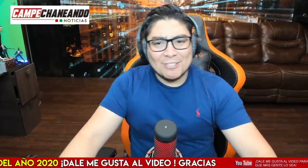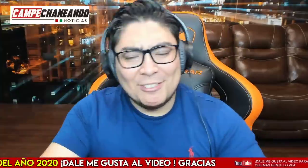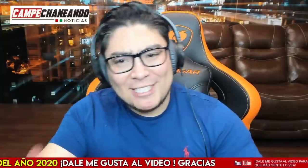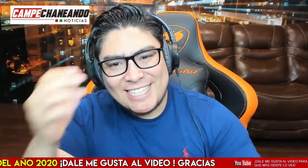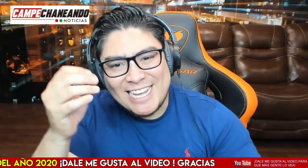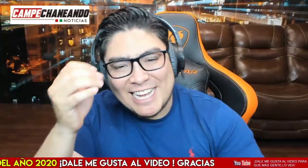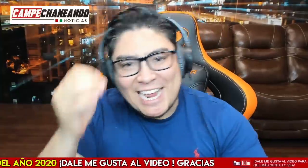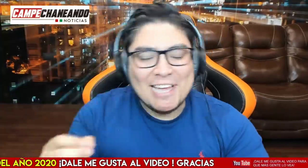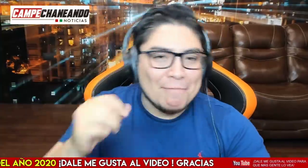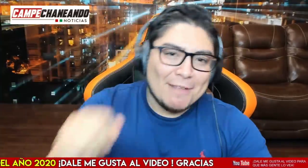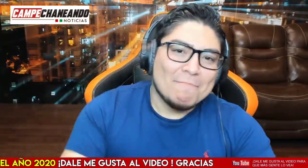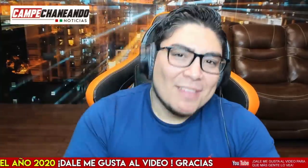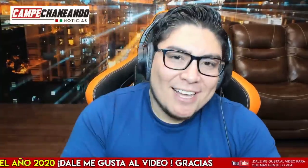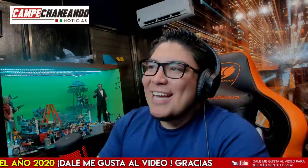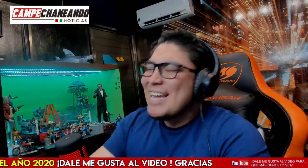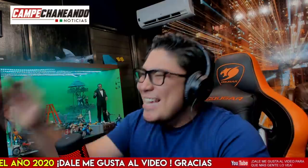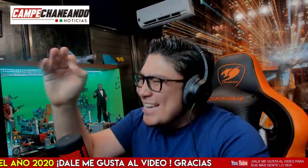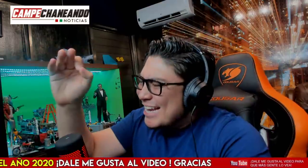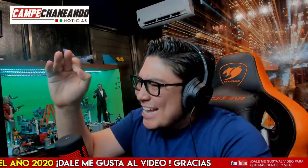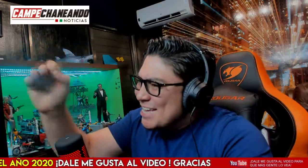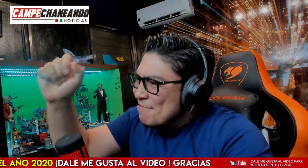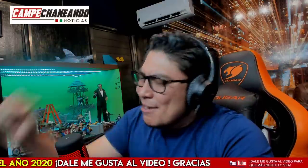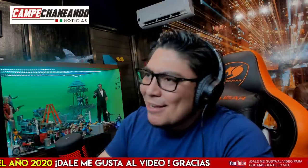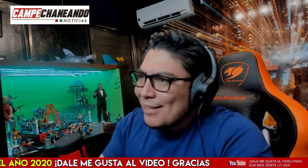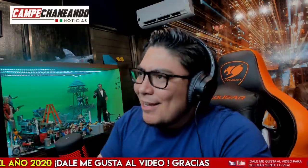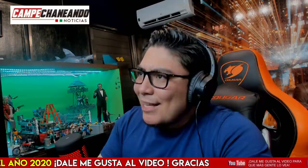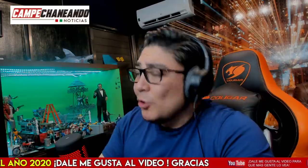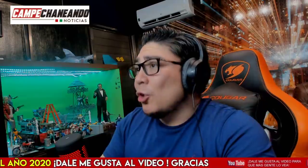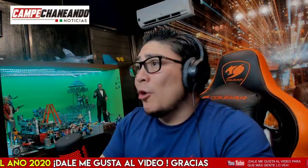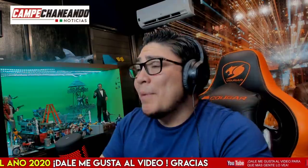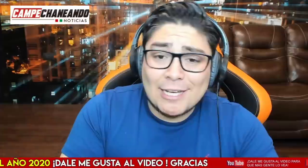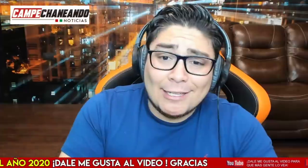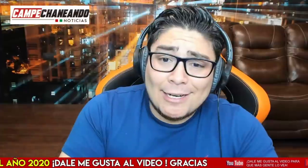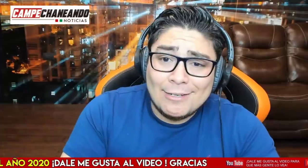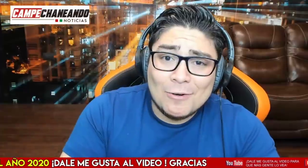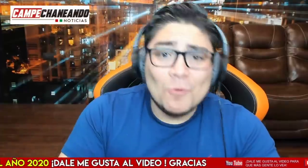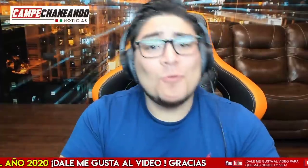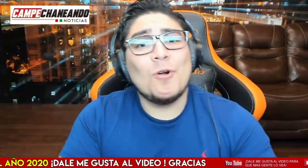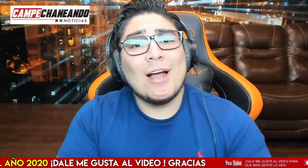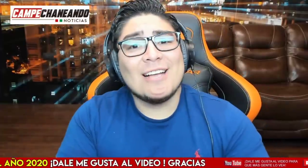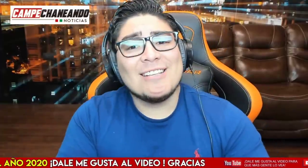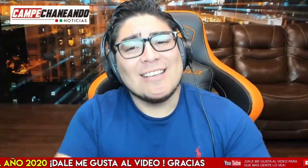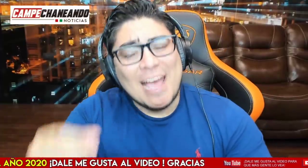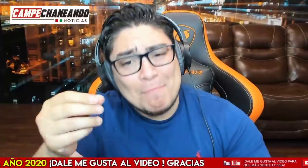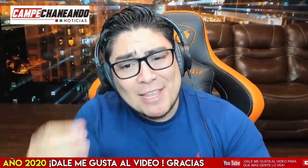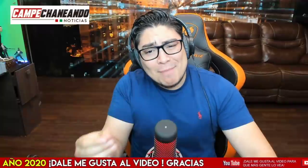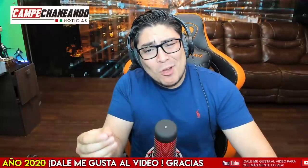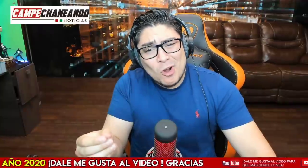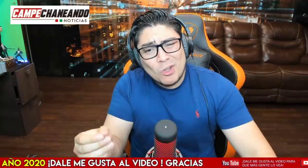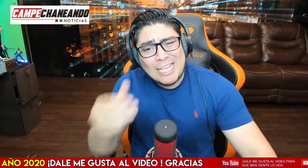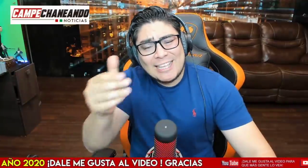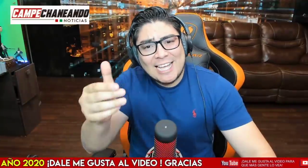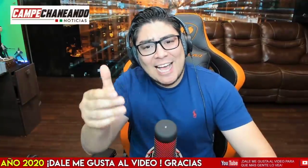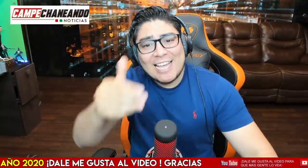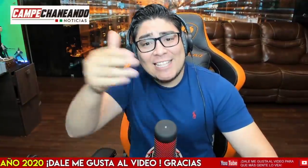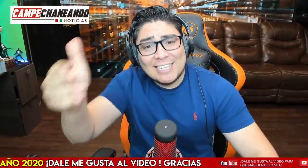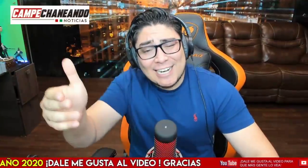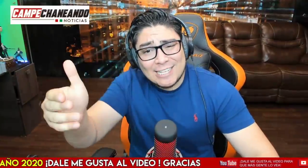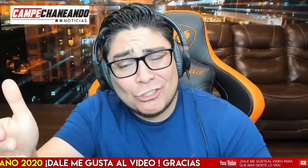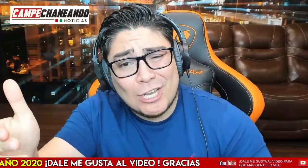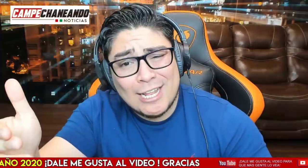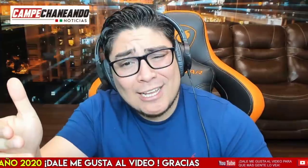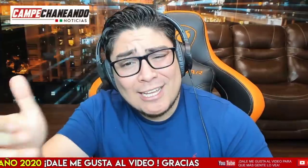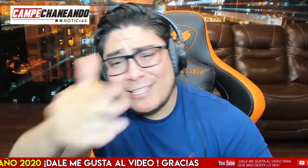mexicanos esto es increíble increíble el doctor López Gatell un epidemiólogo de talla